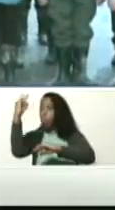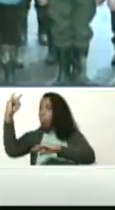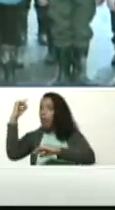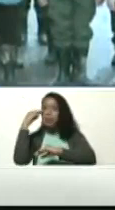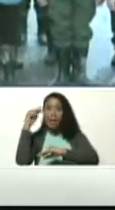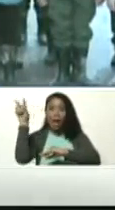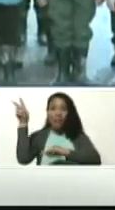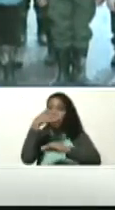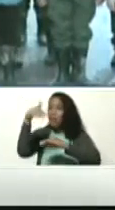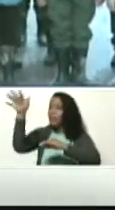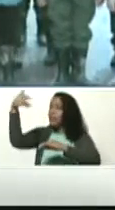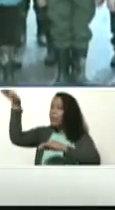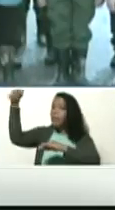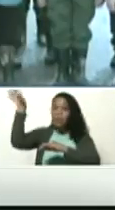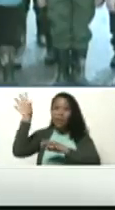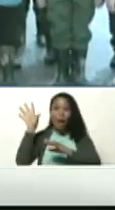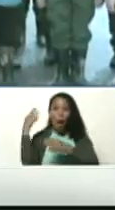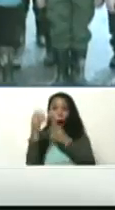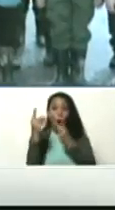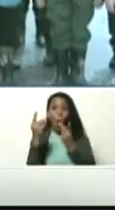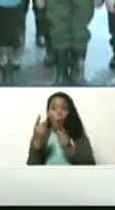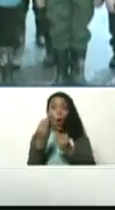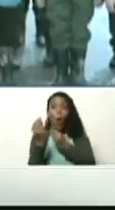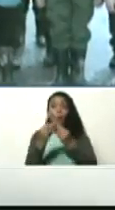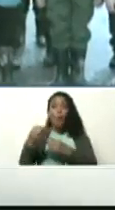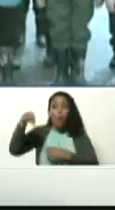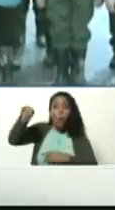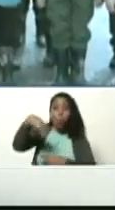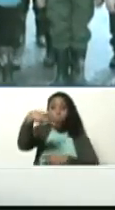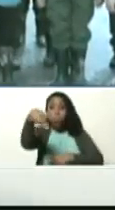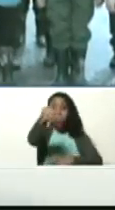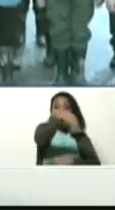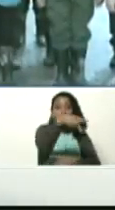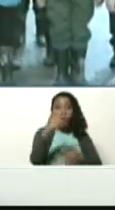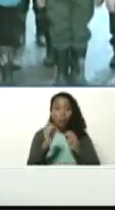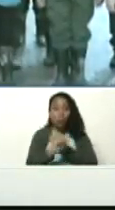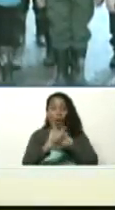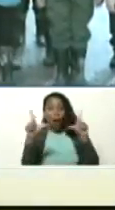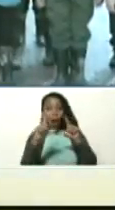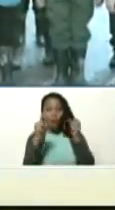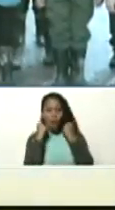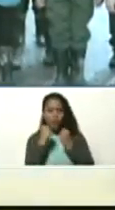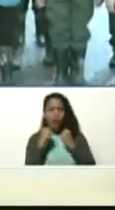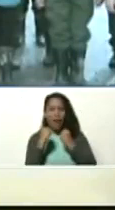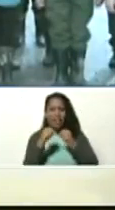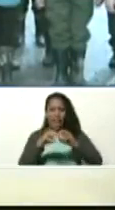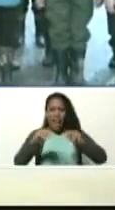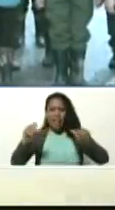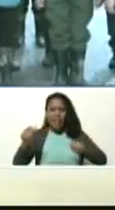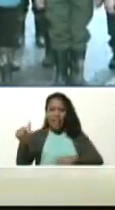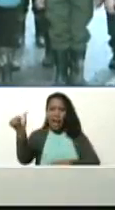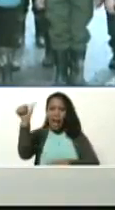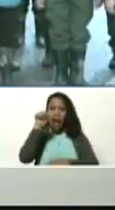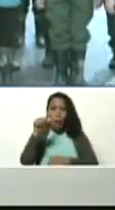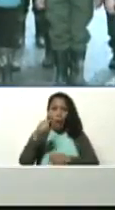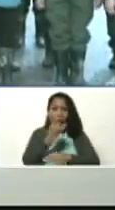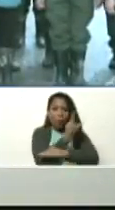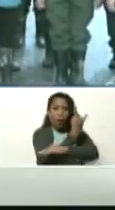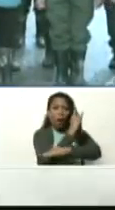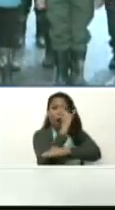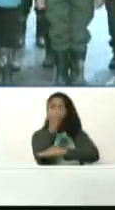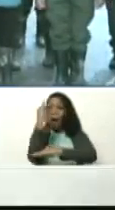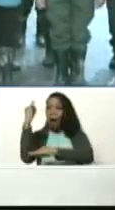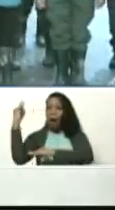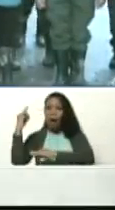árbol se va, como que tuviera unos patines, se va el árbol. Impresionante la fuerza del barro, del agua, desde